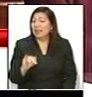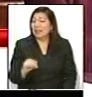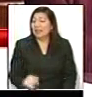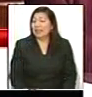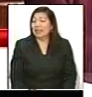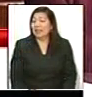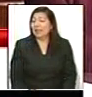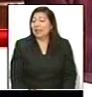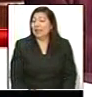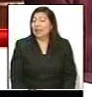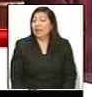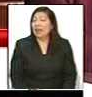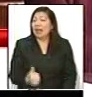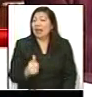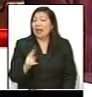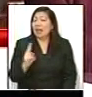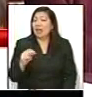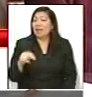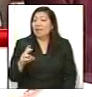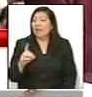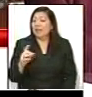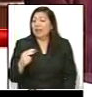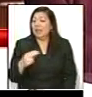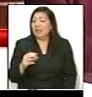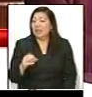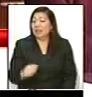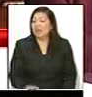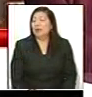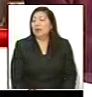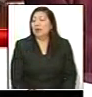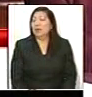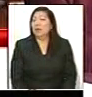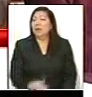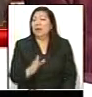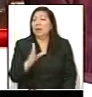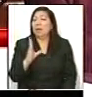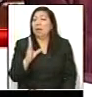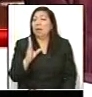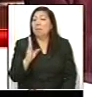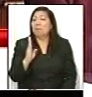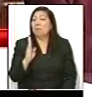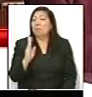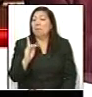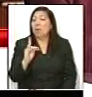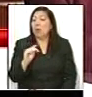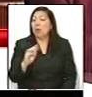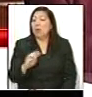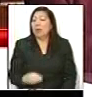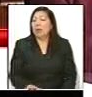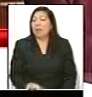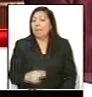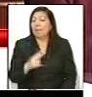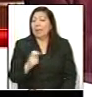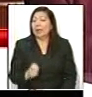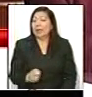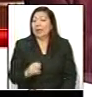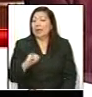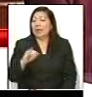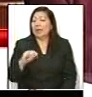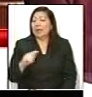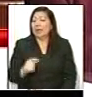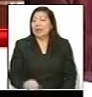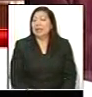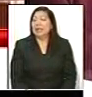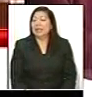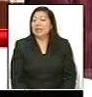Alba Blandini, Avendaño, Bernales, que ya falleció, Blume, Blancas, Cáceres, Velázquez, Ernesto Jara, de la